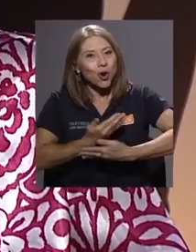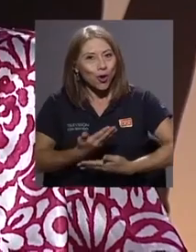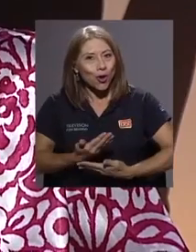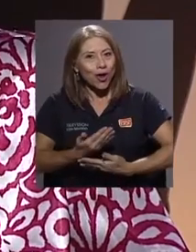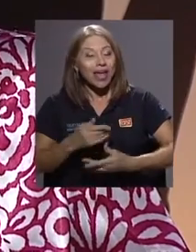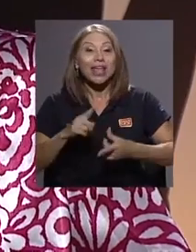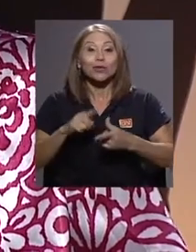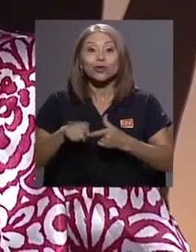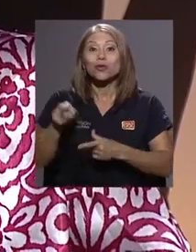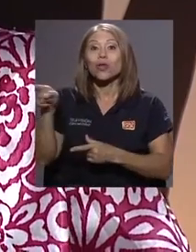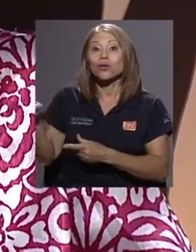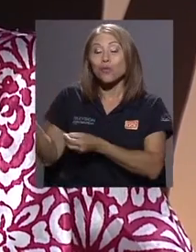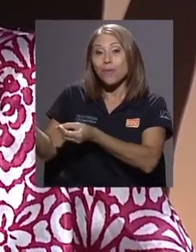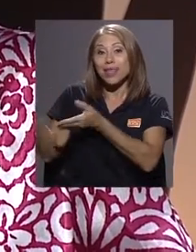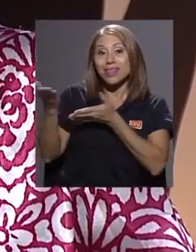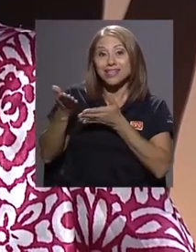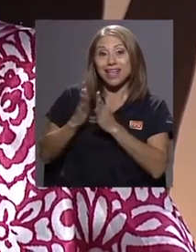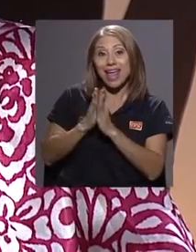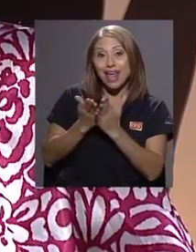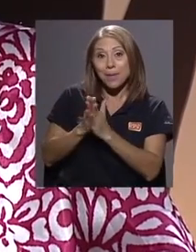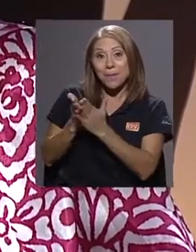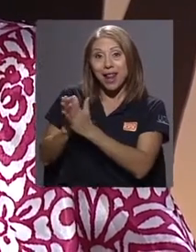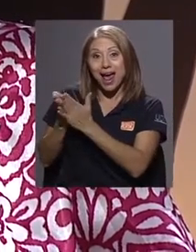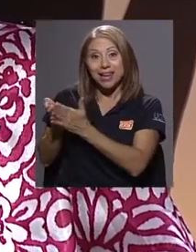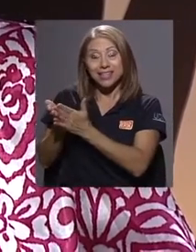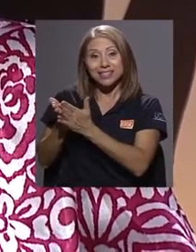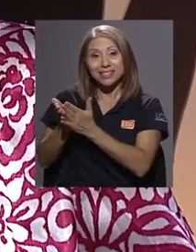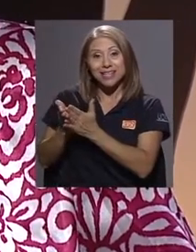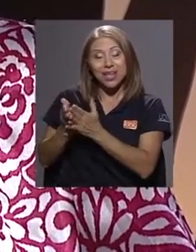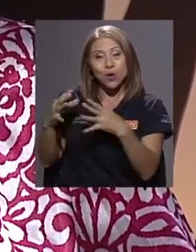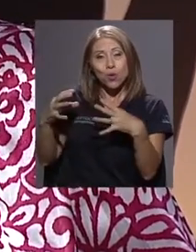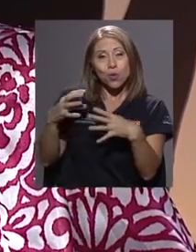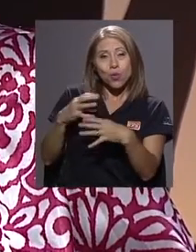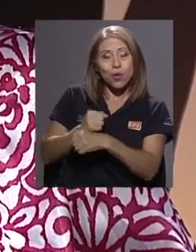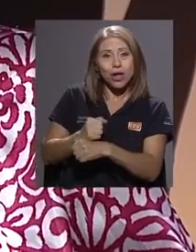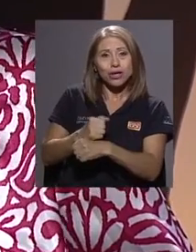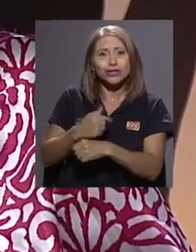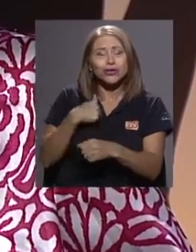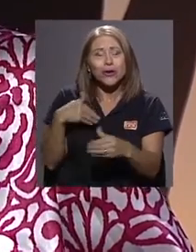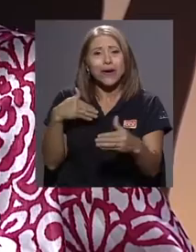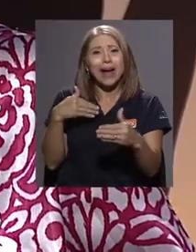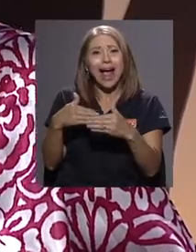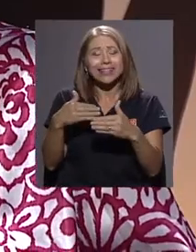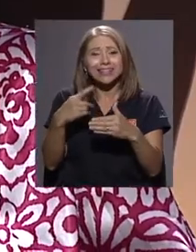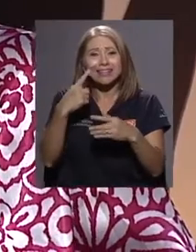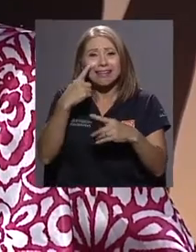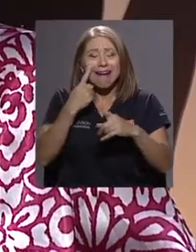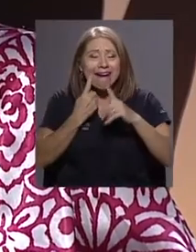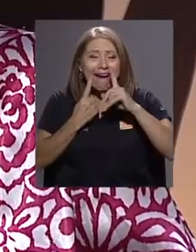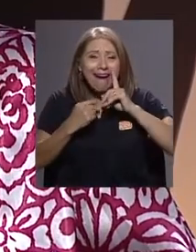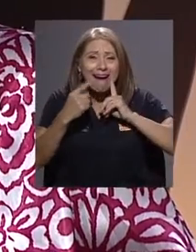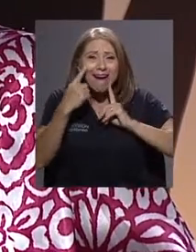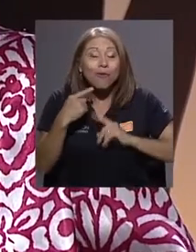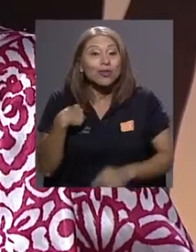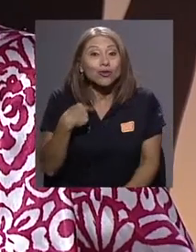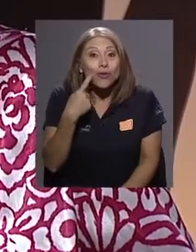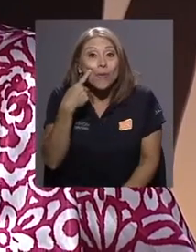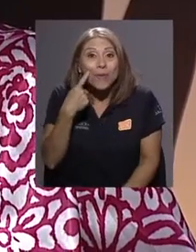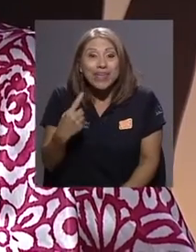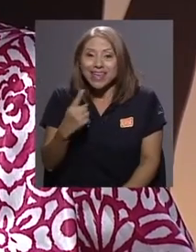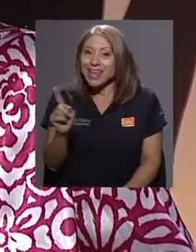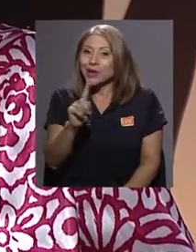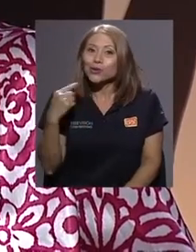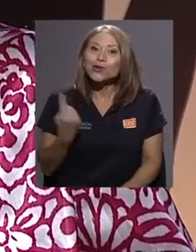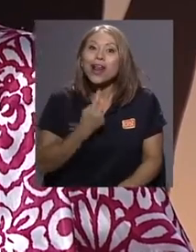los ejemplares de la memoria yo casi me eché a llorar cuando vi que no solamente estaba mis cuentos este el